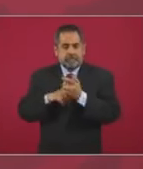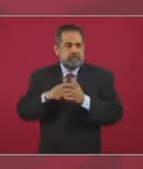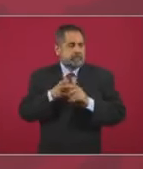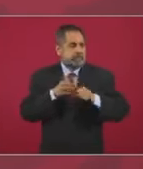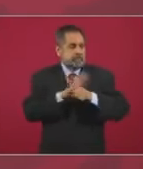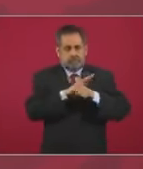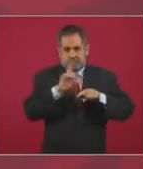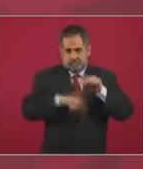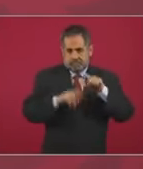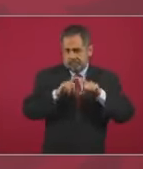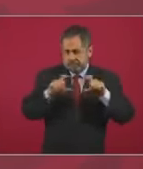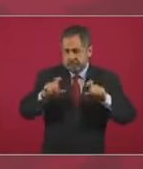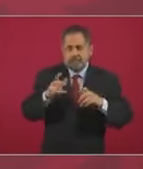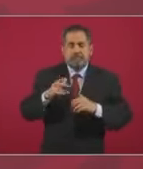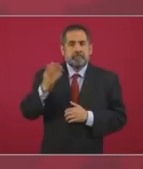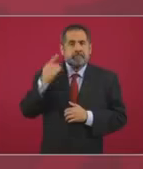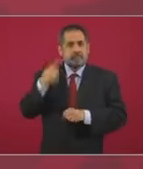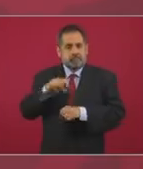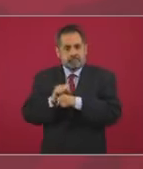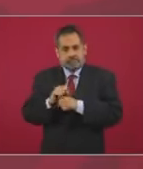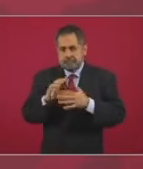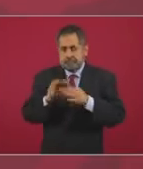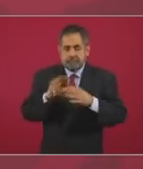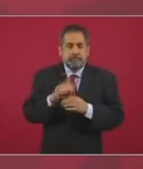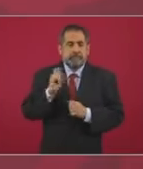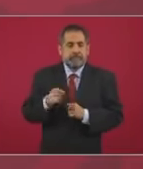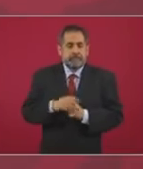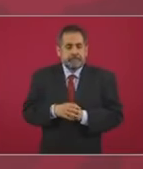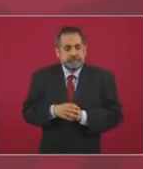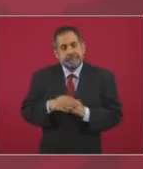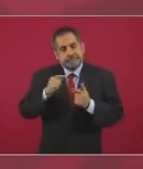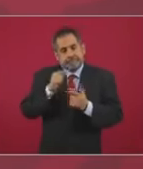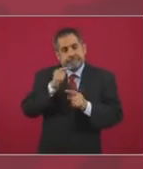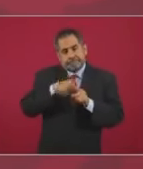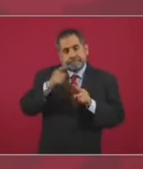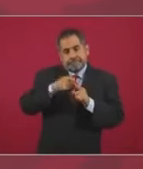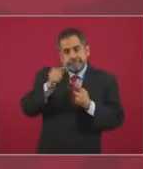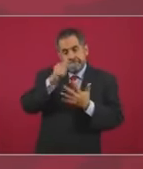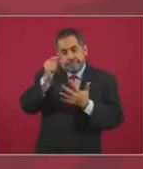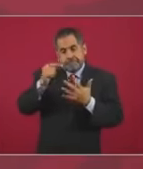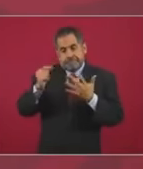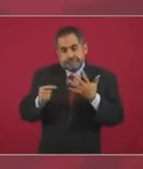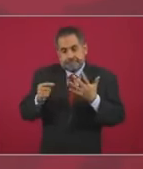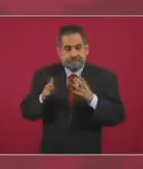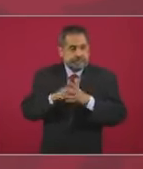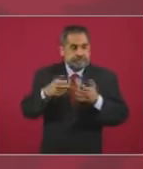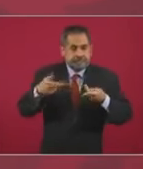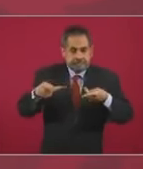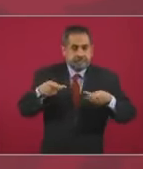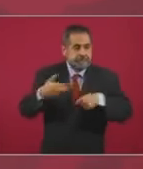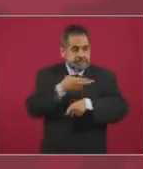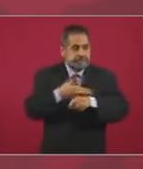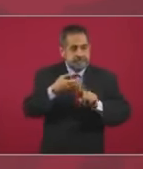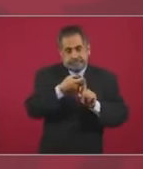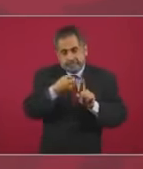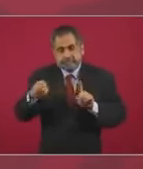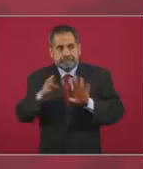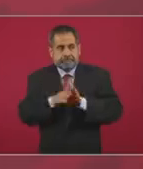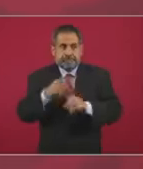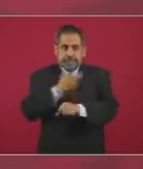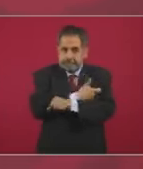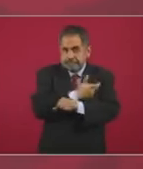como también destacamos la semana pasada, incluye múltiples aspectos, no solamente el de la logística, el de la aplicación, y